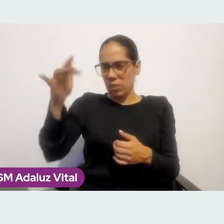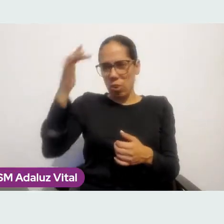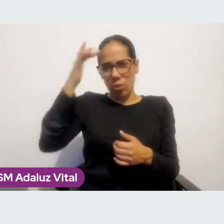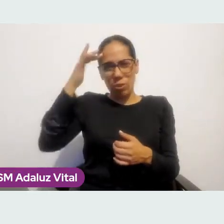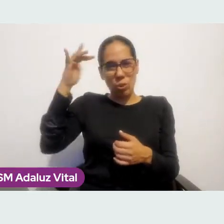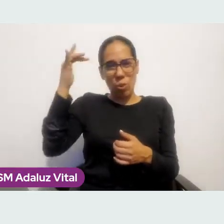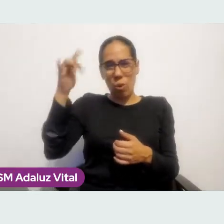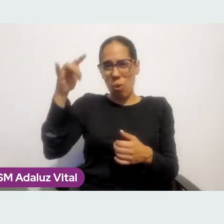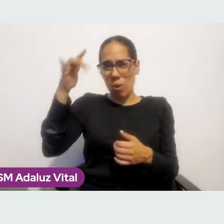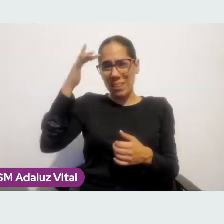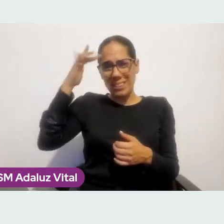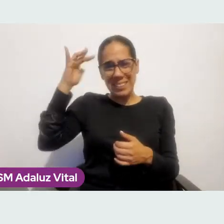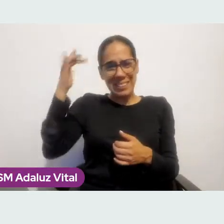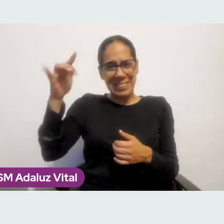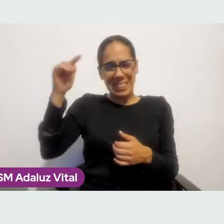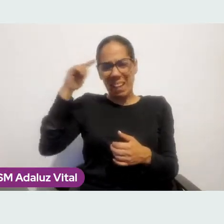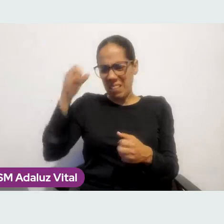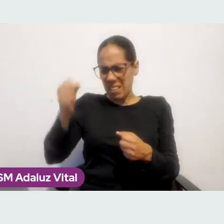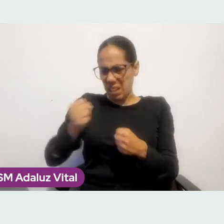presenta un problema,